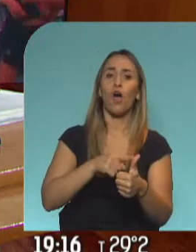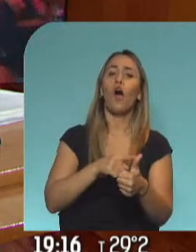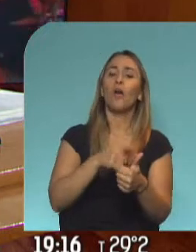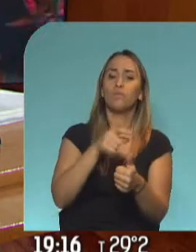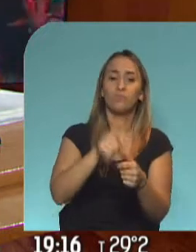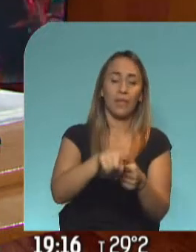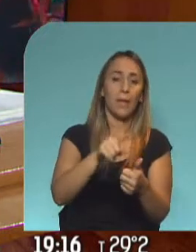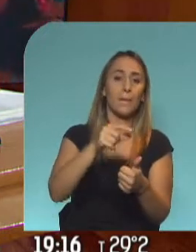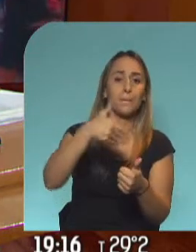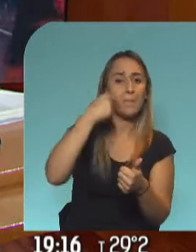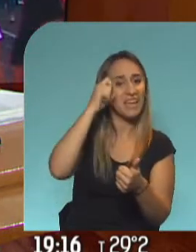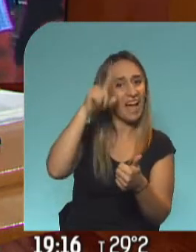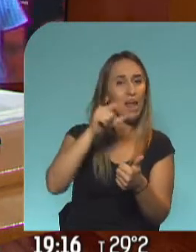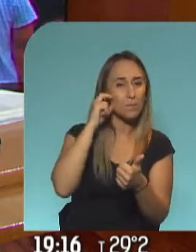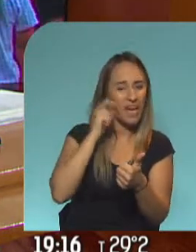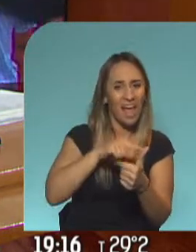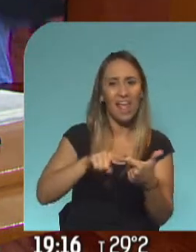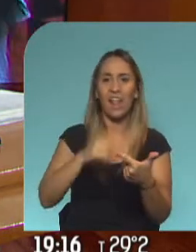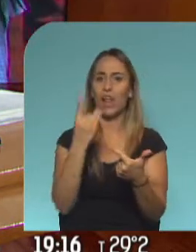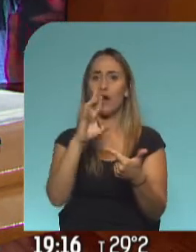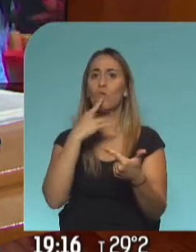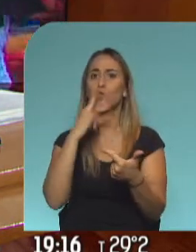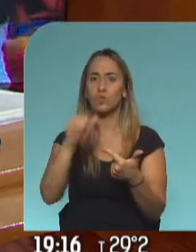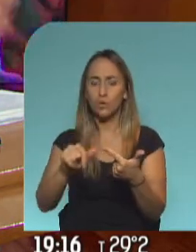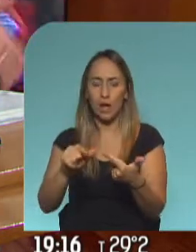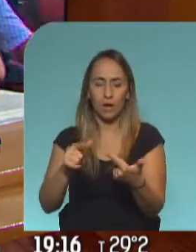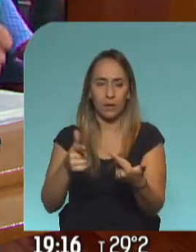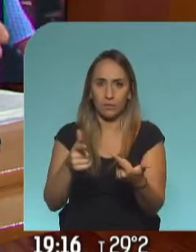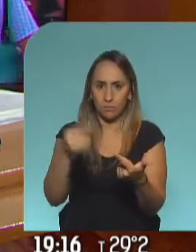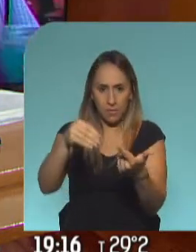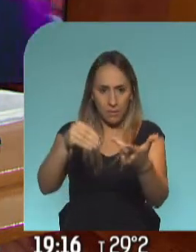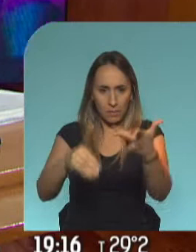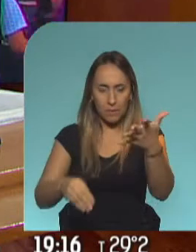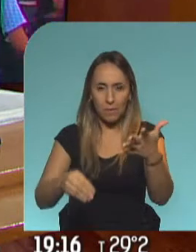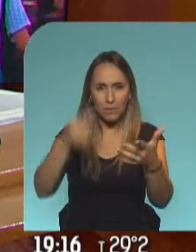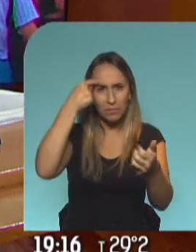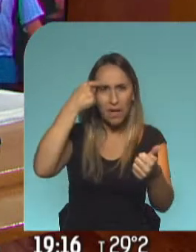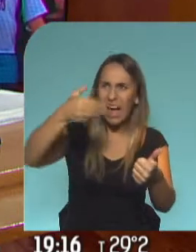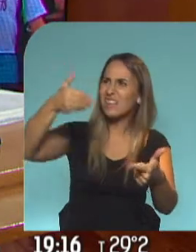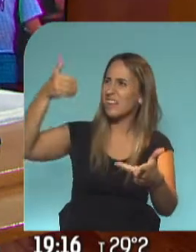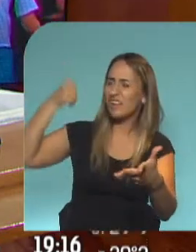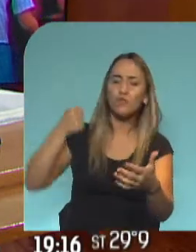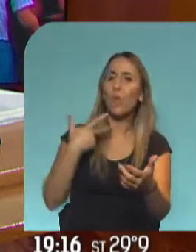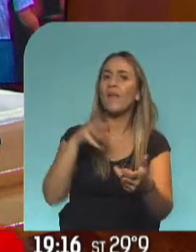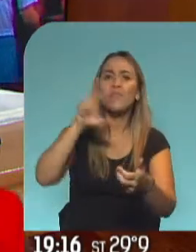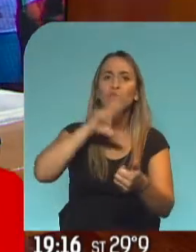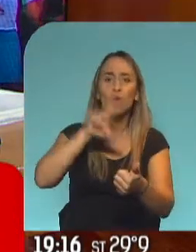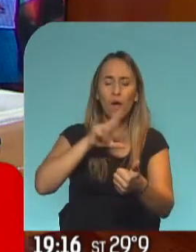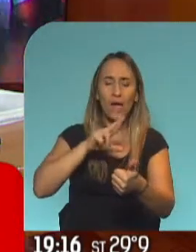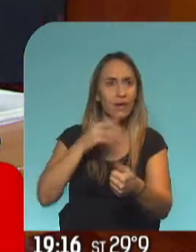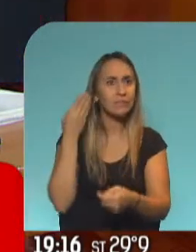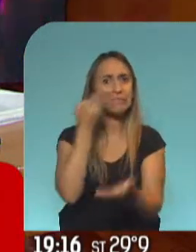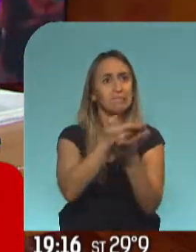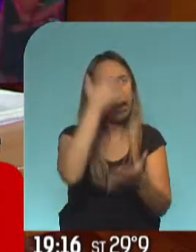en donde la sociedad dice, bueno, basta, no se puede más. Las mujeres dicen, no se puede más. Pero si miramos hacia atrás, hay tantos nombres de mujeres que han acudido a la justicia,